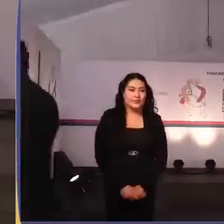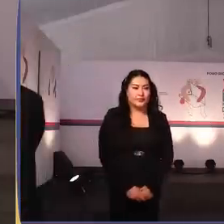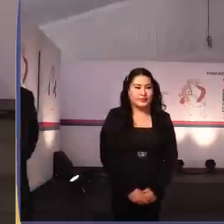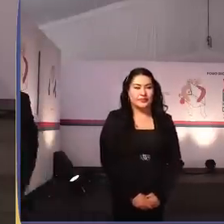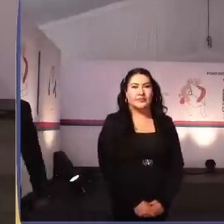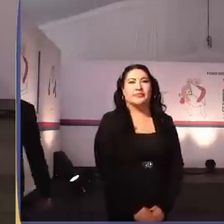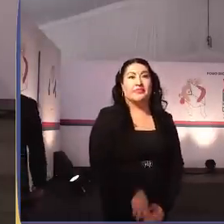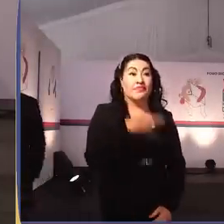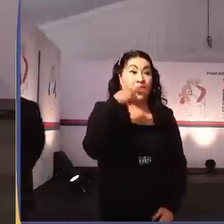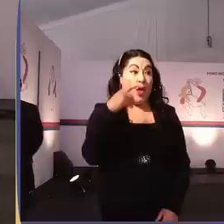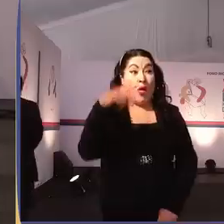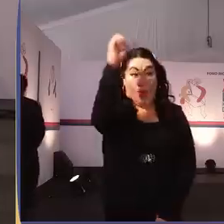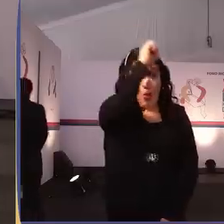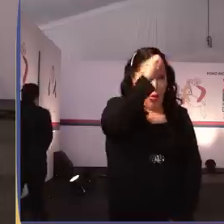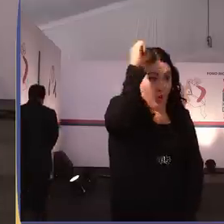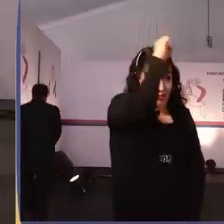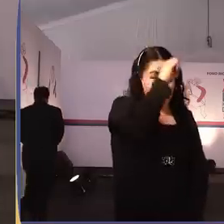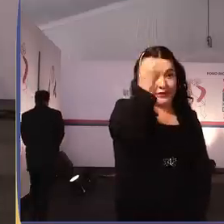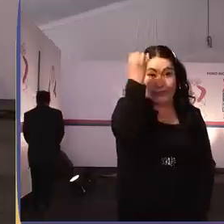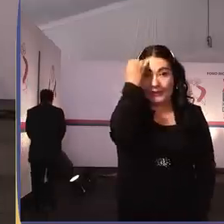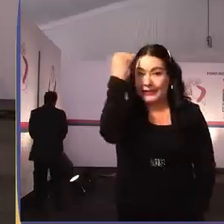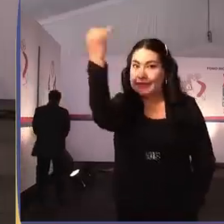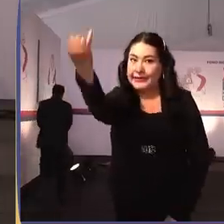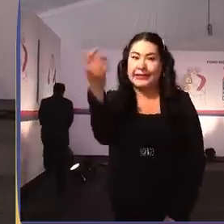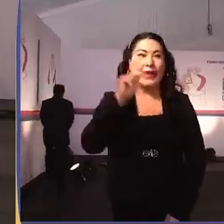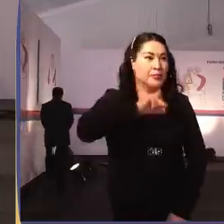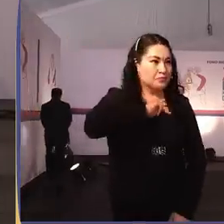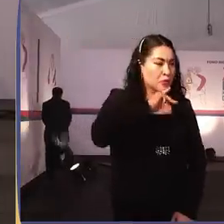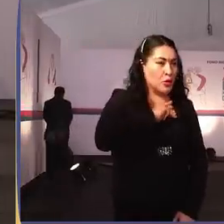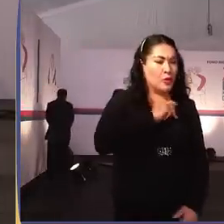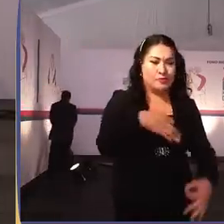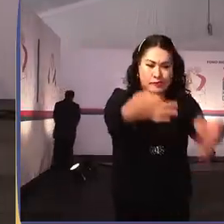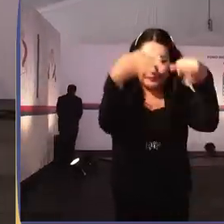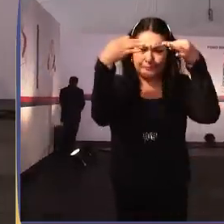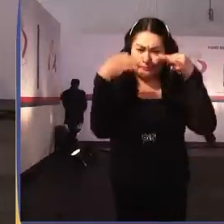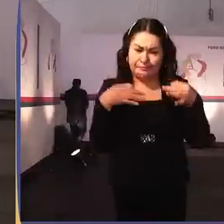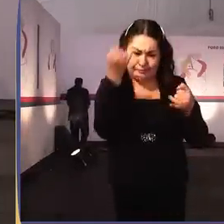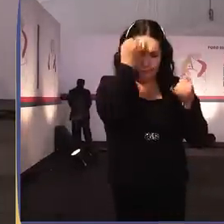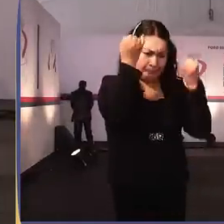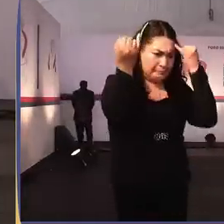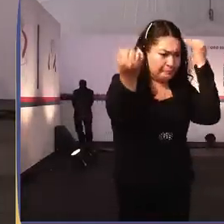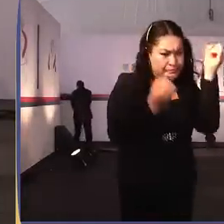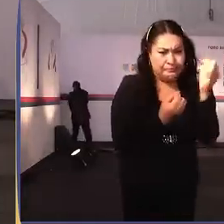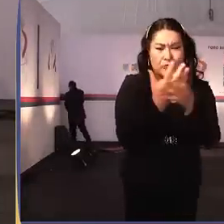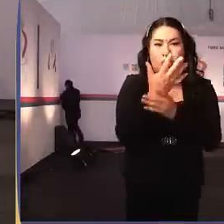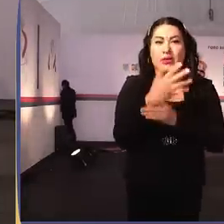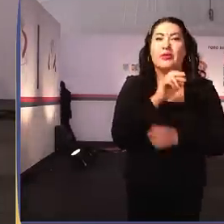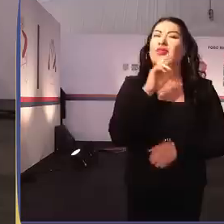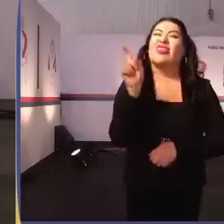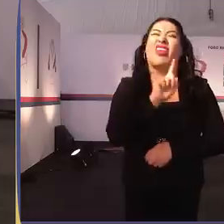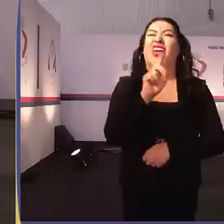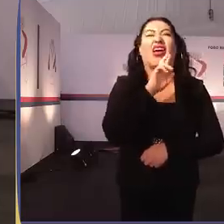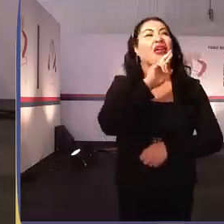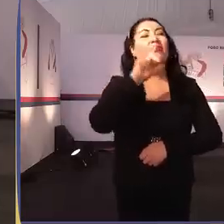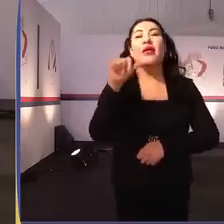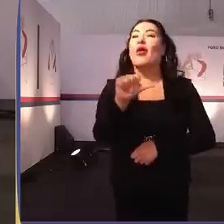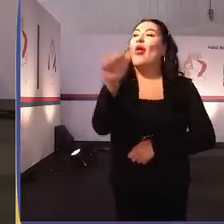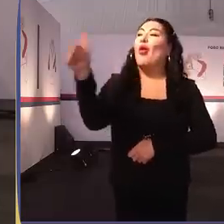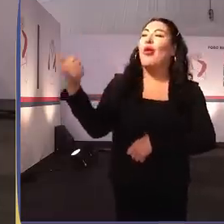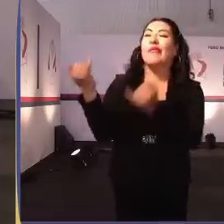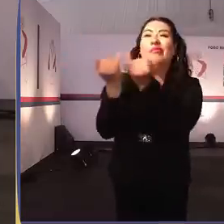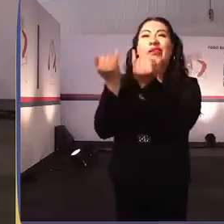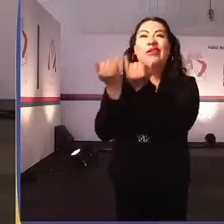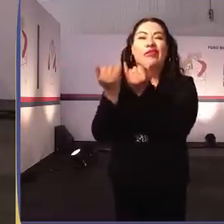rebaño. No tener ideas propias, no ser originales. Lo mejor es pensar como los demás, no distinguirse, ya lo